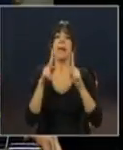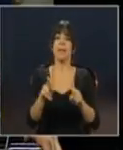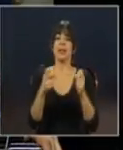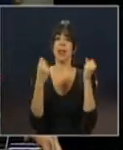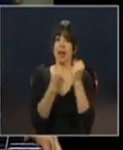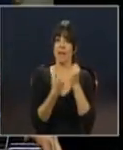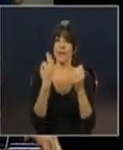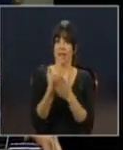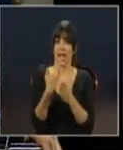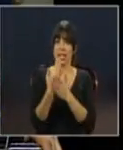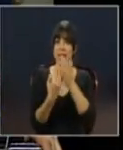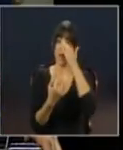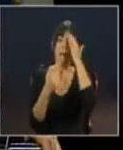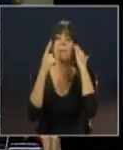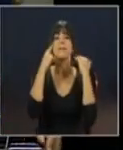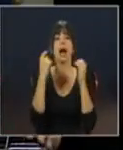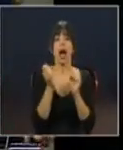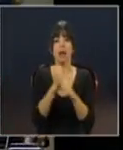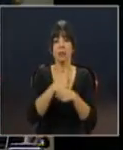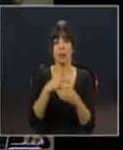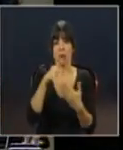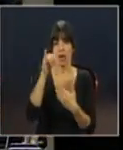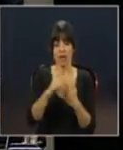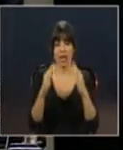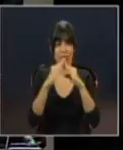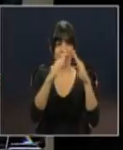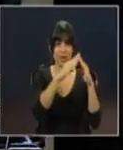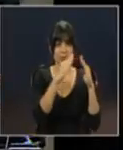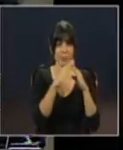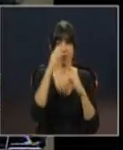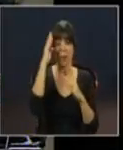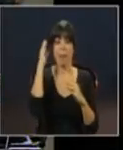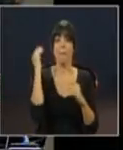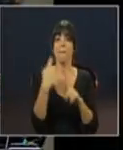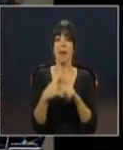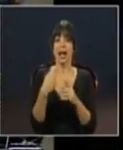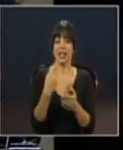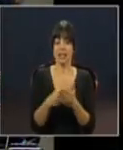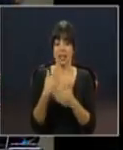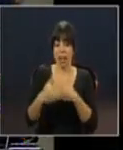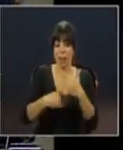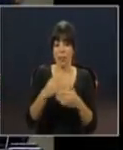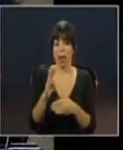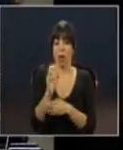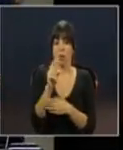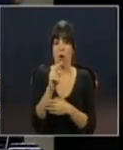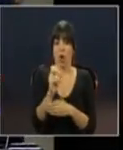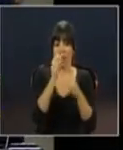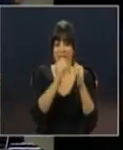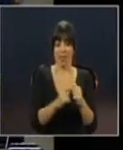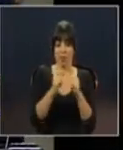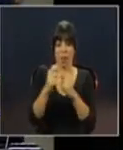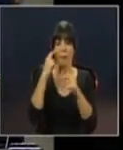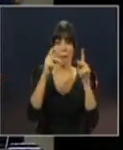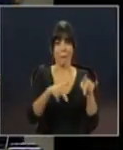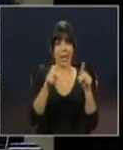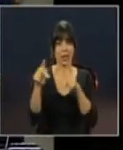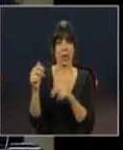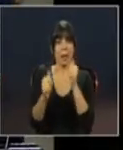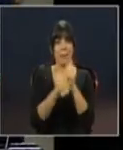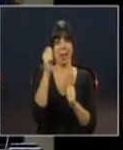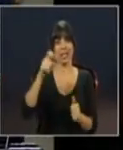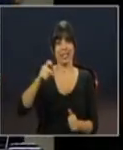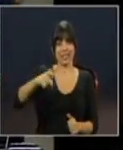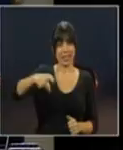respaldo financiero para la ejecución de proyectos habitacionales y el trámite de bonos individuales para las personas con mayor